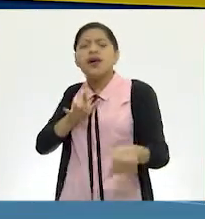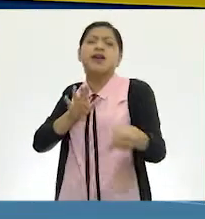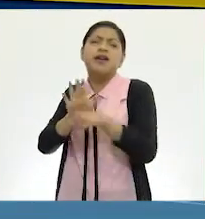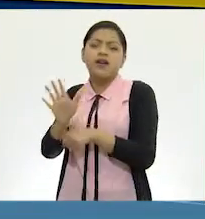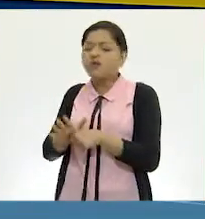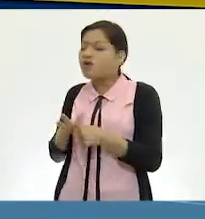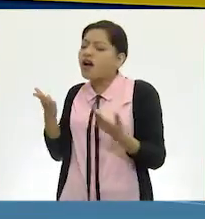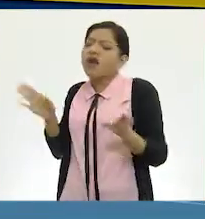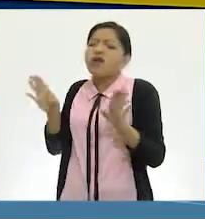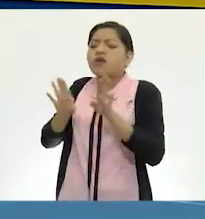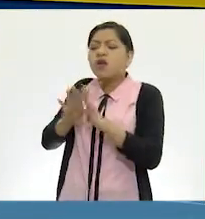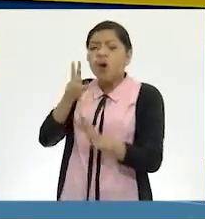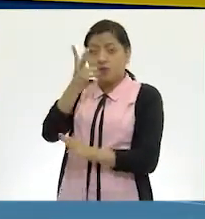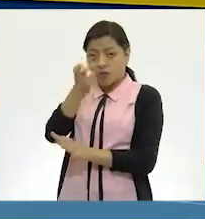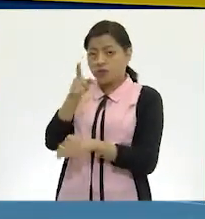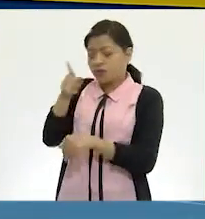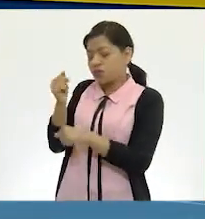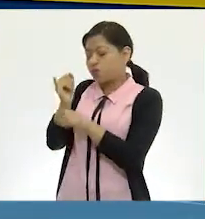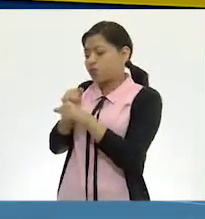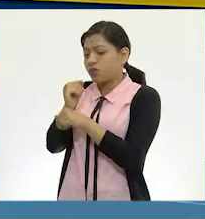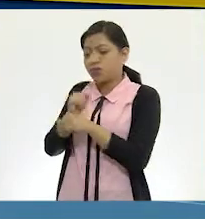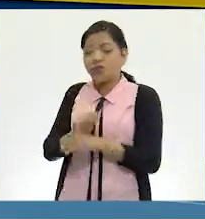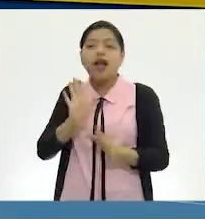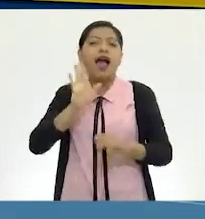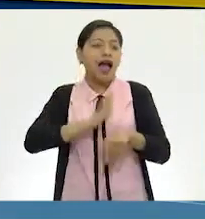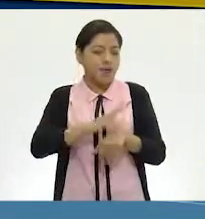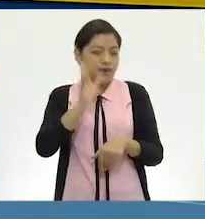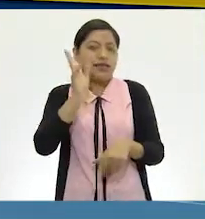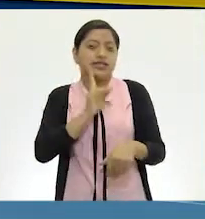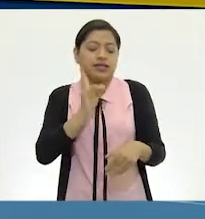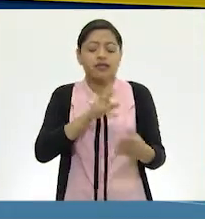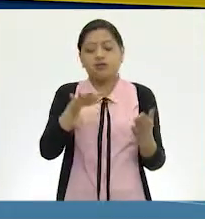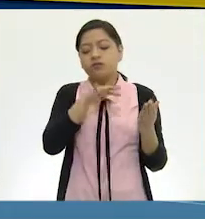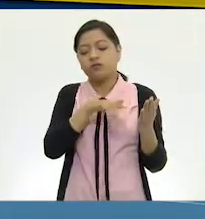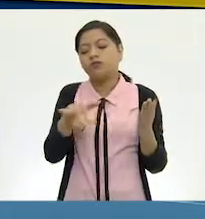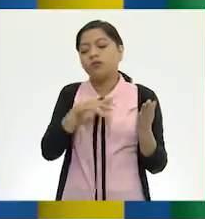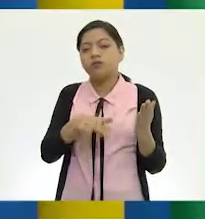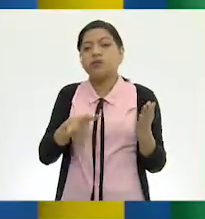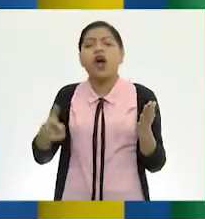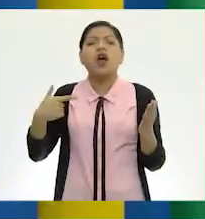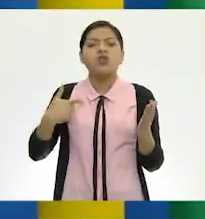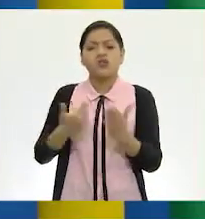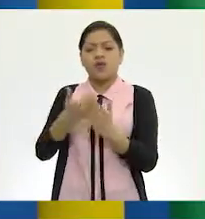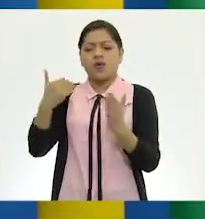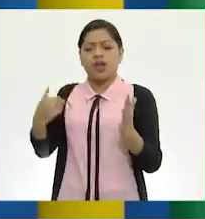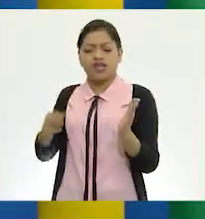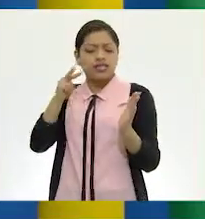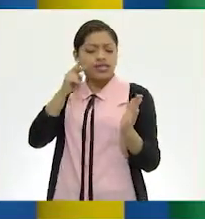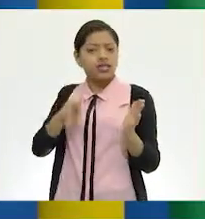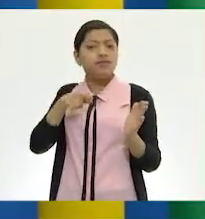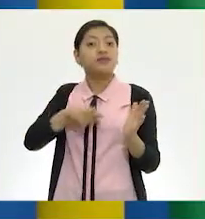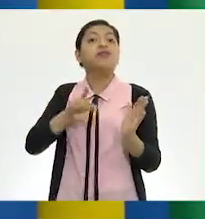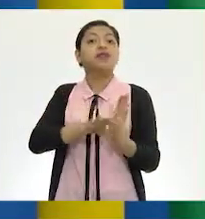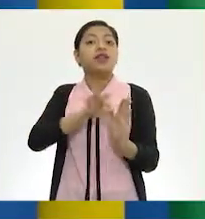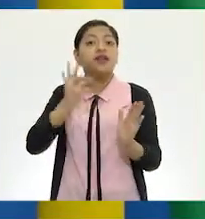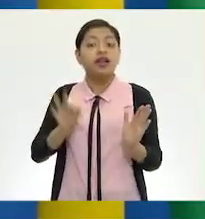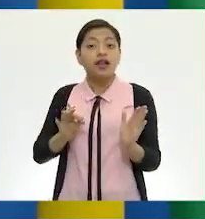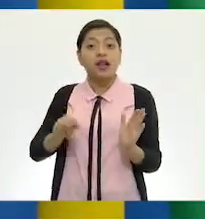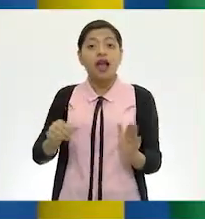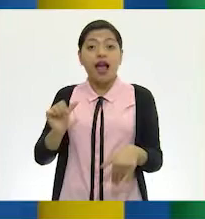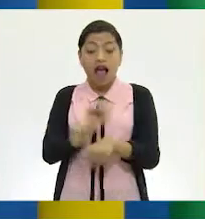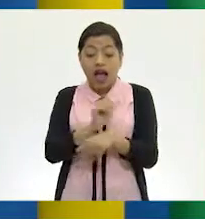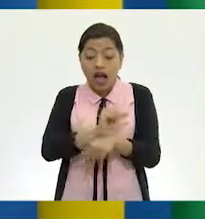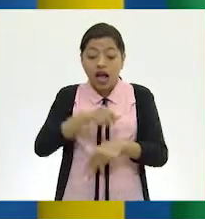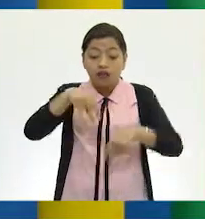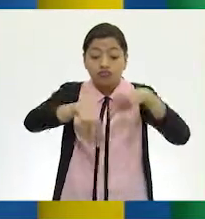¿Verdad? Sí, muy bien. A ver, ¿qué más encontramos en la obra? Encontramos... Yo estaba viendo hace rato, por ejemplo, el número de personajes que